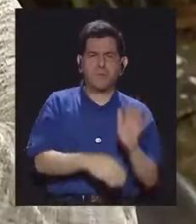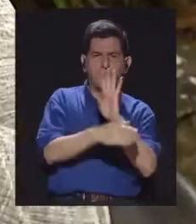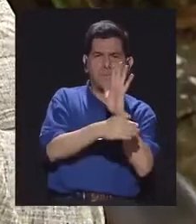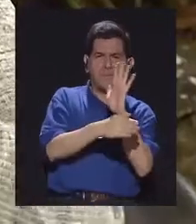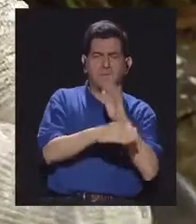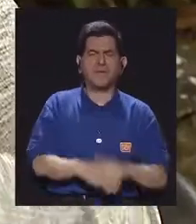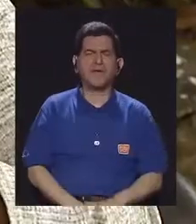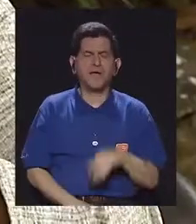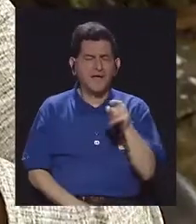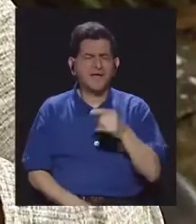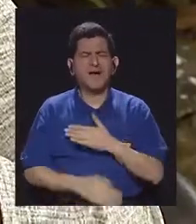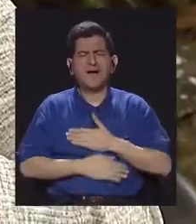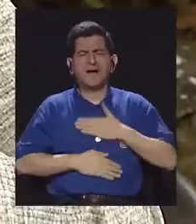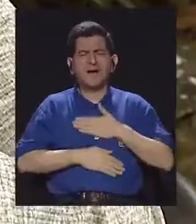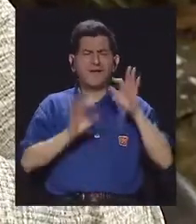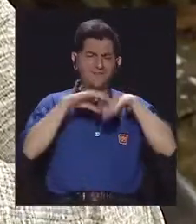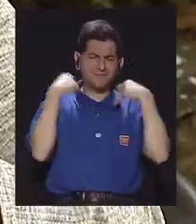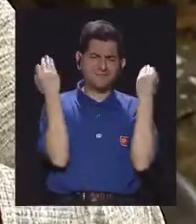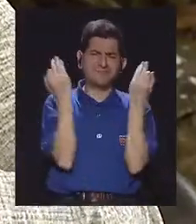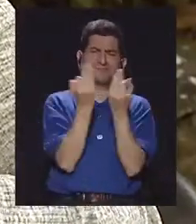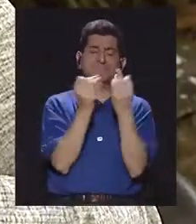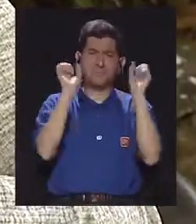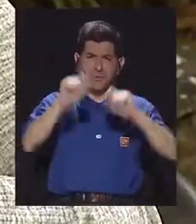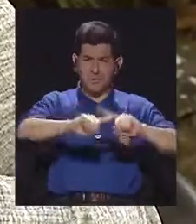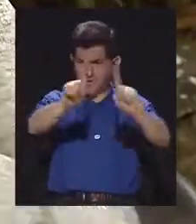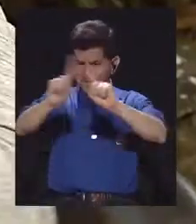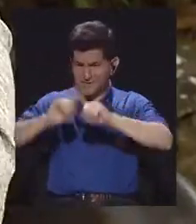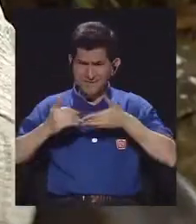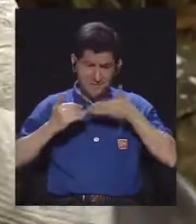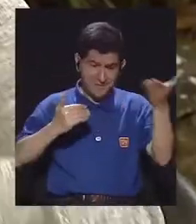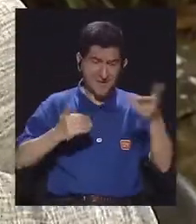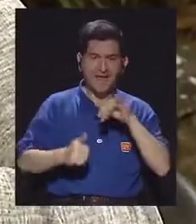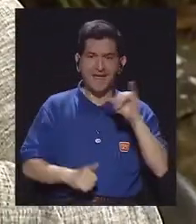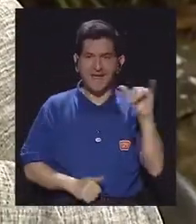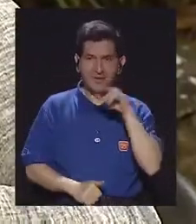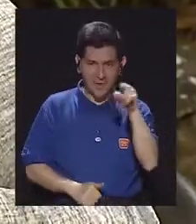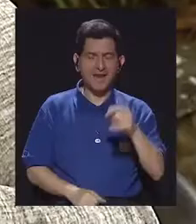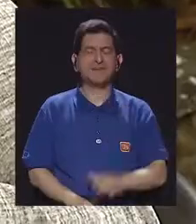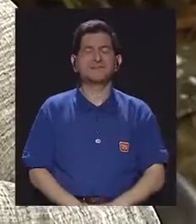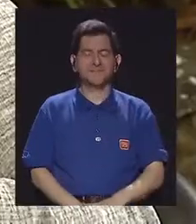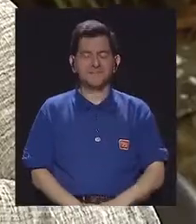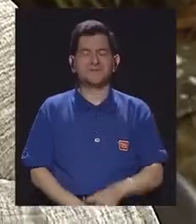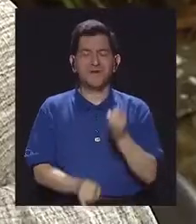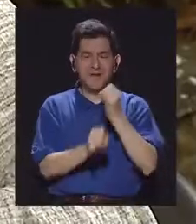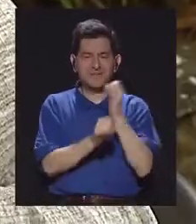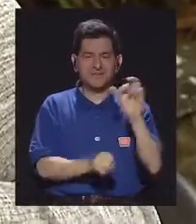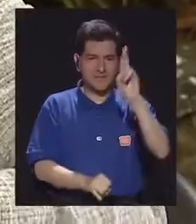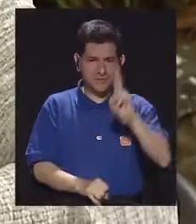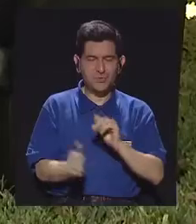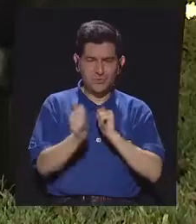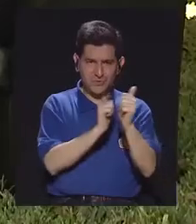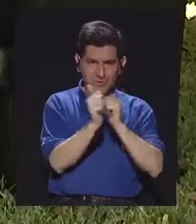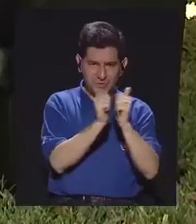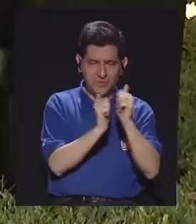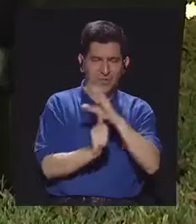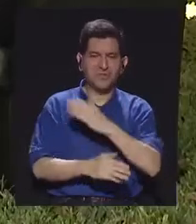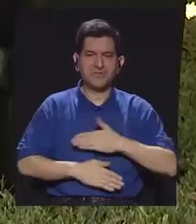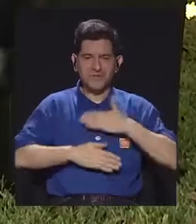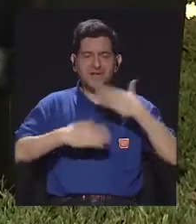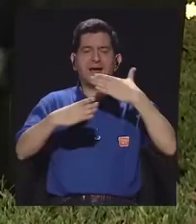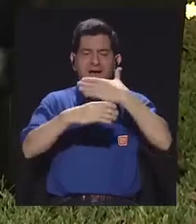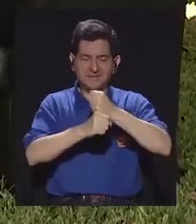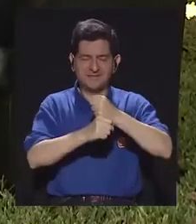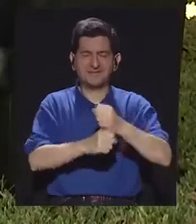y pasarla bonito en familia. Uh-huh. Entonces, hay muchas cosas que podemos hacer. Eso también se encarga el Icoder. Y le iba a consultar, por ejemplo, si